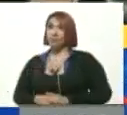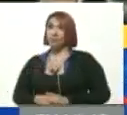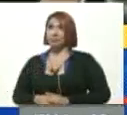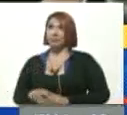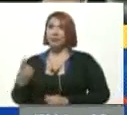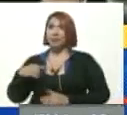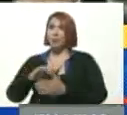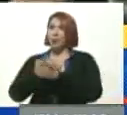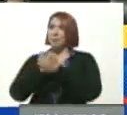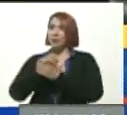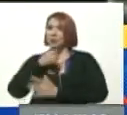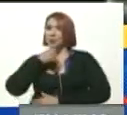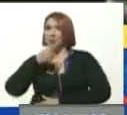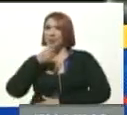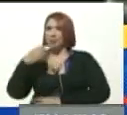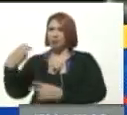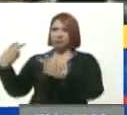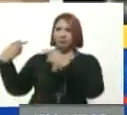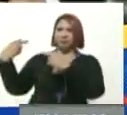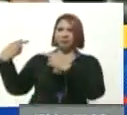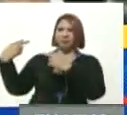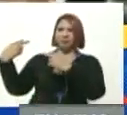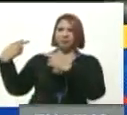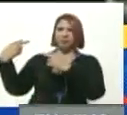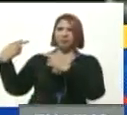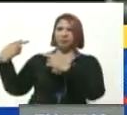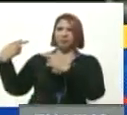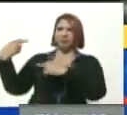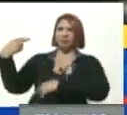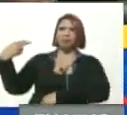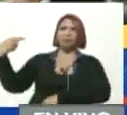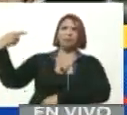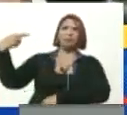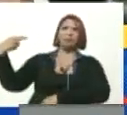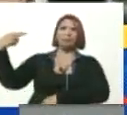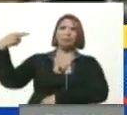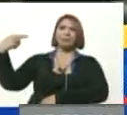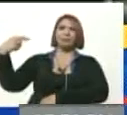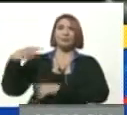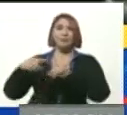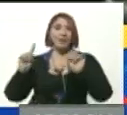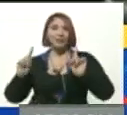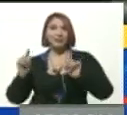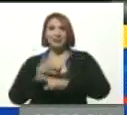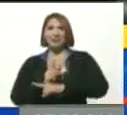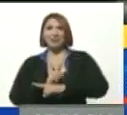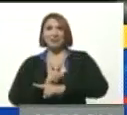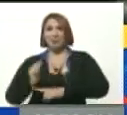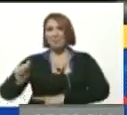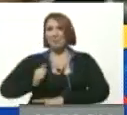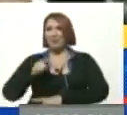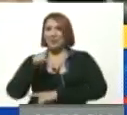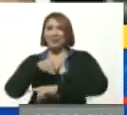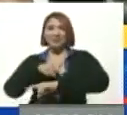a mis amigos del noticiero aquí que me están viendo con una mirada clamorosa. Pero bueno, rápidamente y aprovechando su